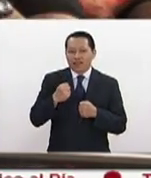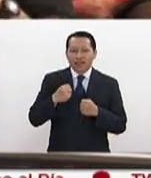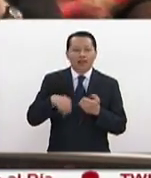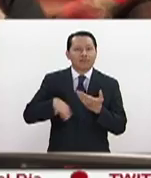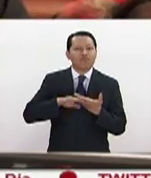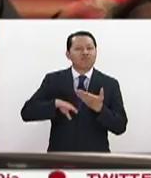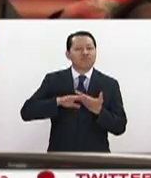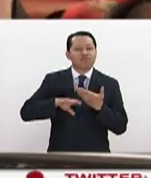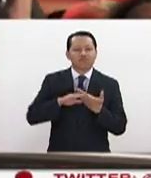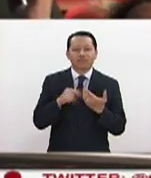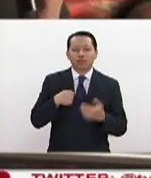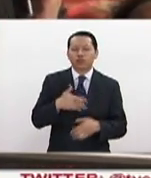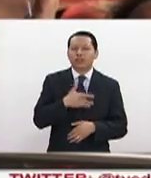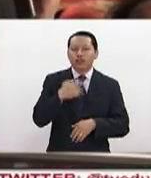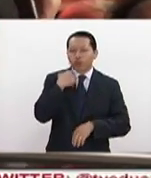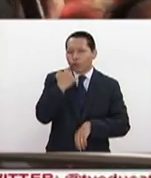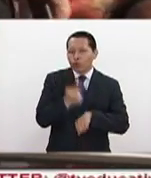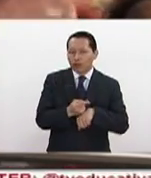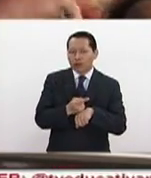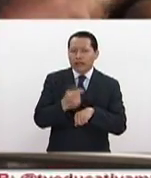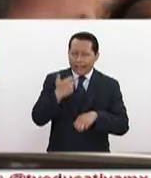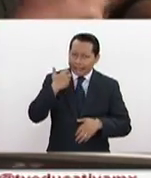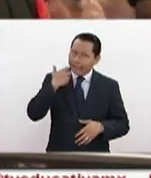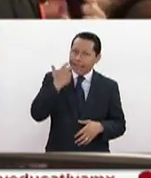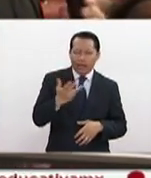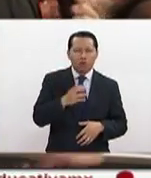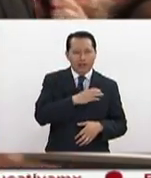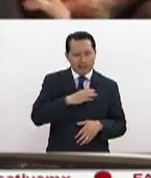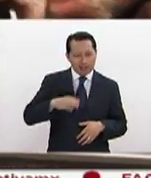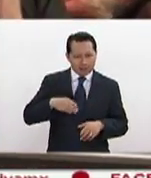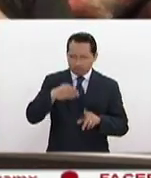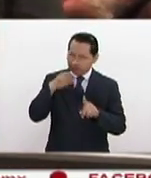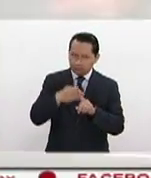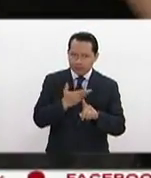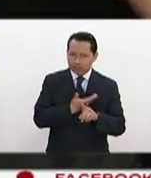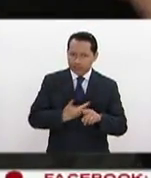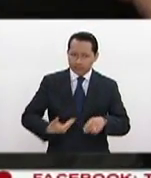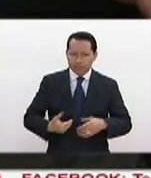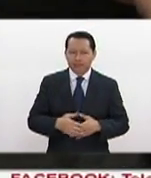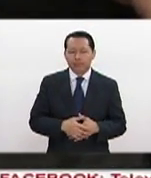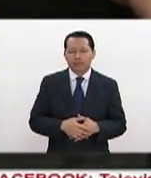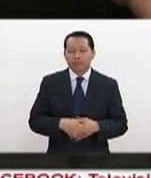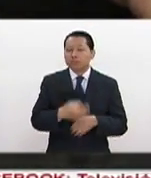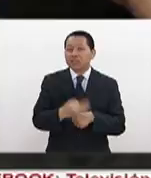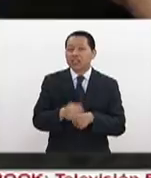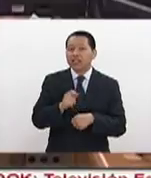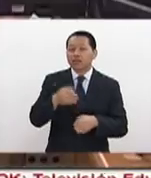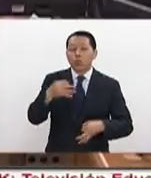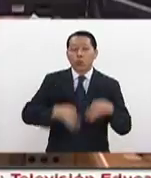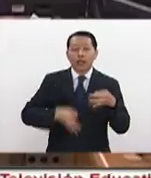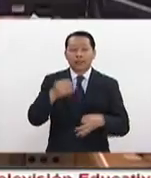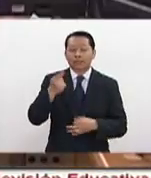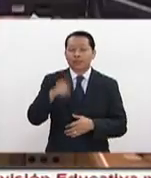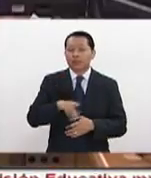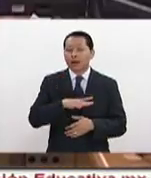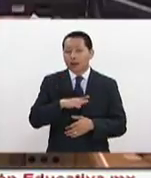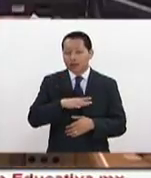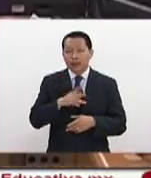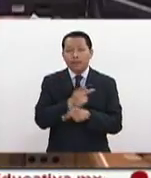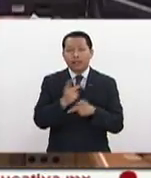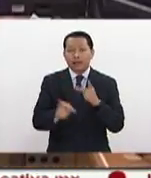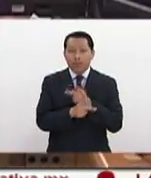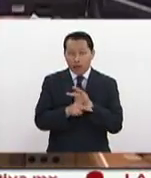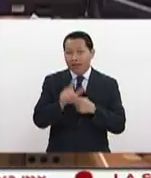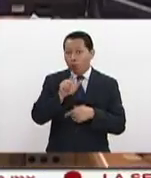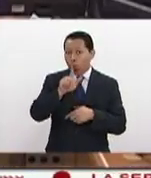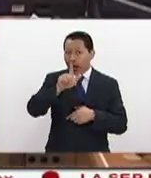tal que ahora siento la voluntad y quiero ser candidato a la presidencia del país. Mientras tanto, un juez ordenó retirarle el pasaporte a Lula